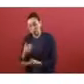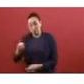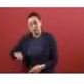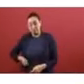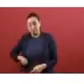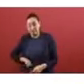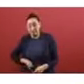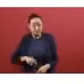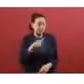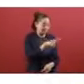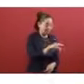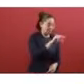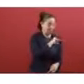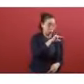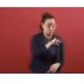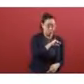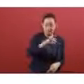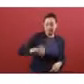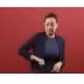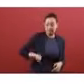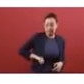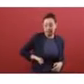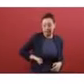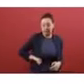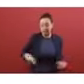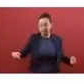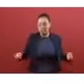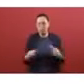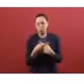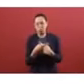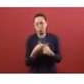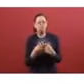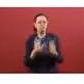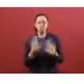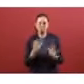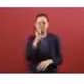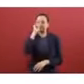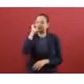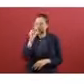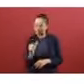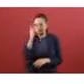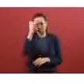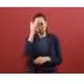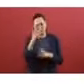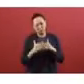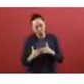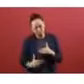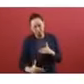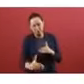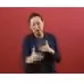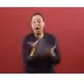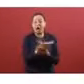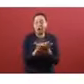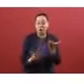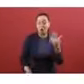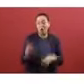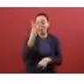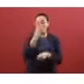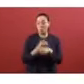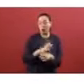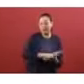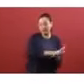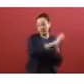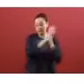intereses privados sea muy categórica. Entonces, esta pues modernidad política, esta cuarta transformación, esta nueva ética